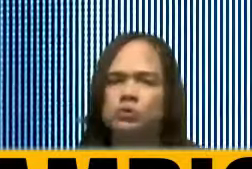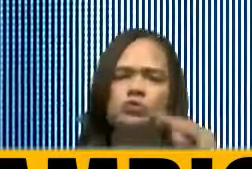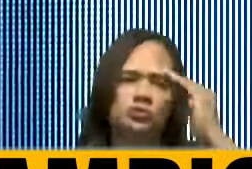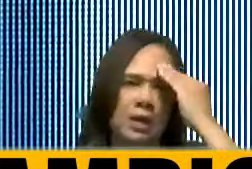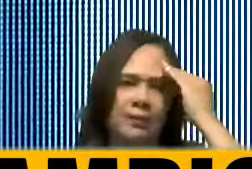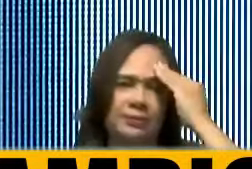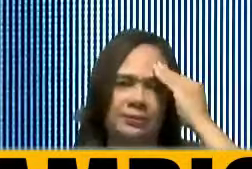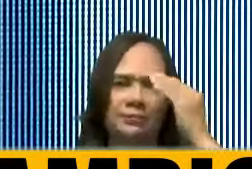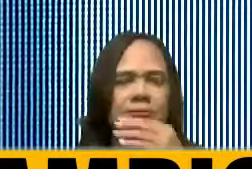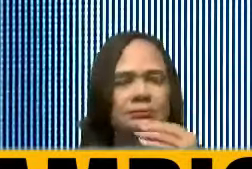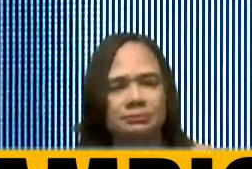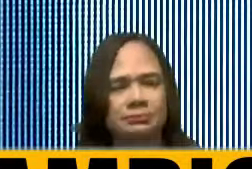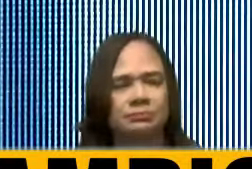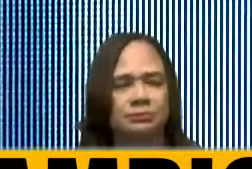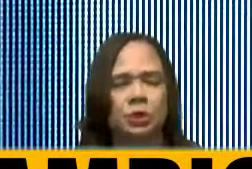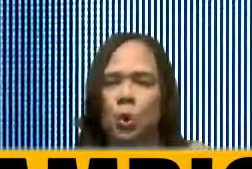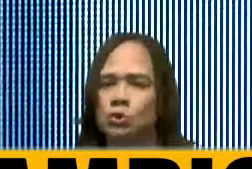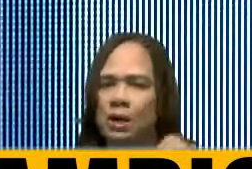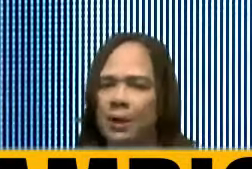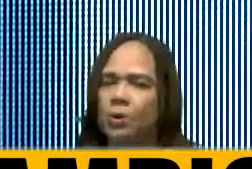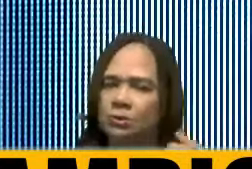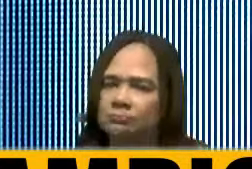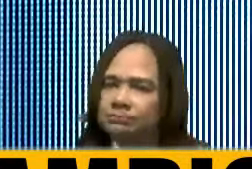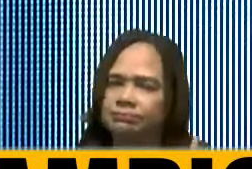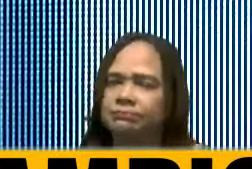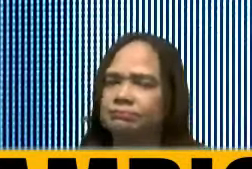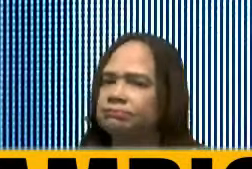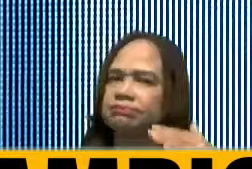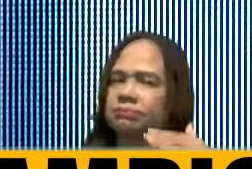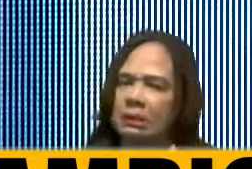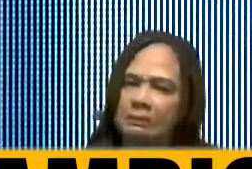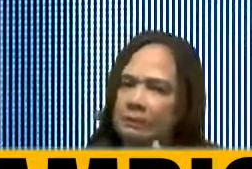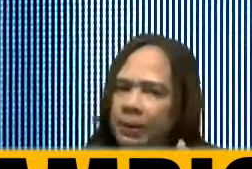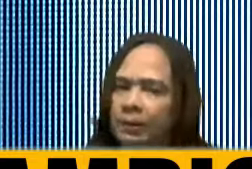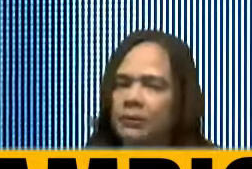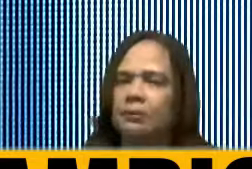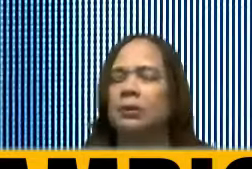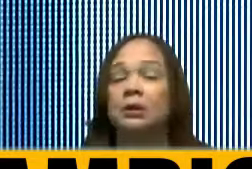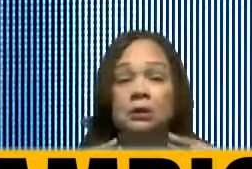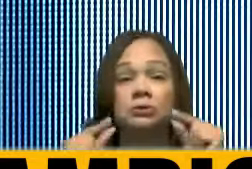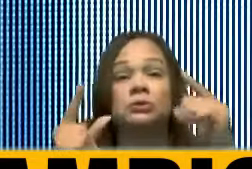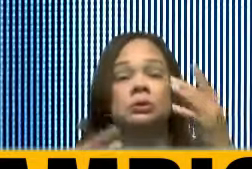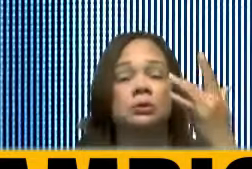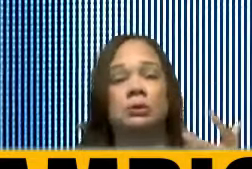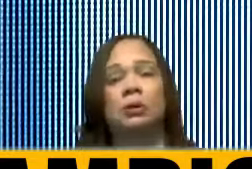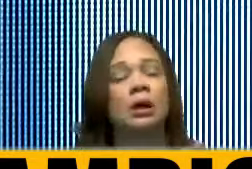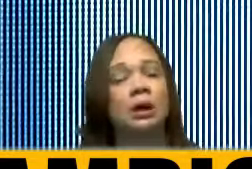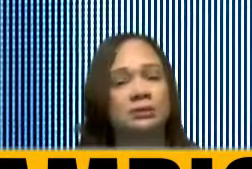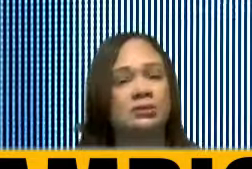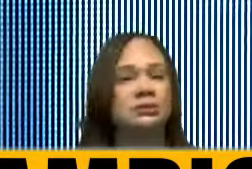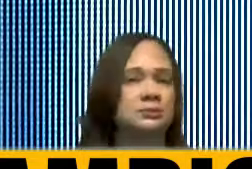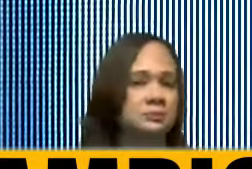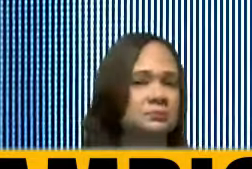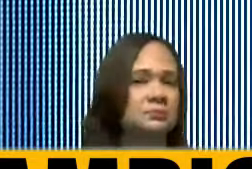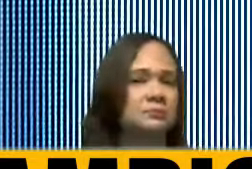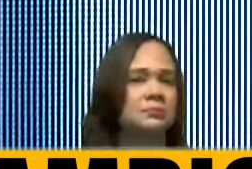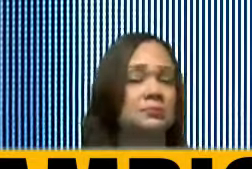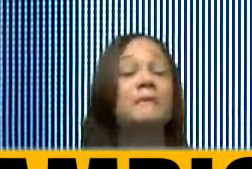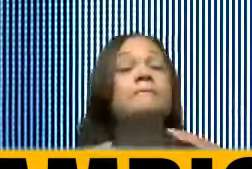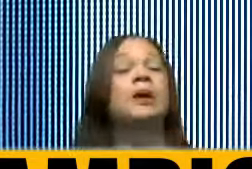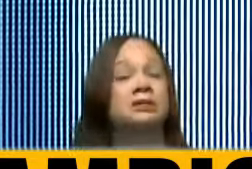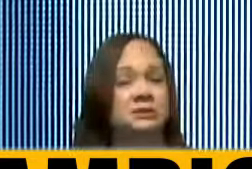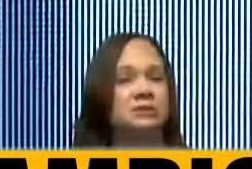los los las obras que estamos haciendo y y yo creo que tal vez la sorpresa es que estamos haciendo mucho